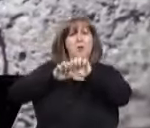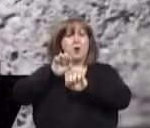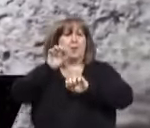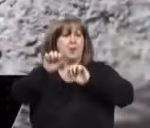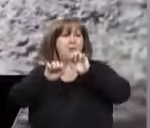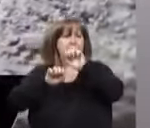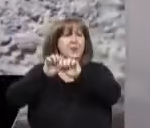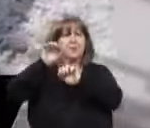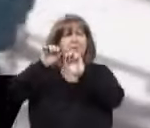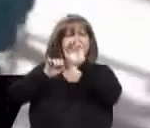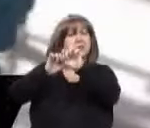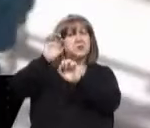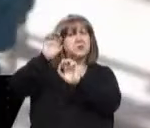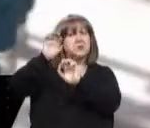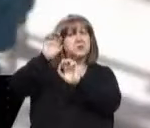andinista